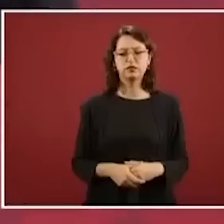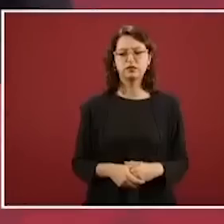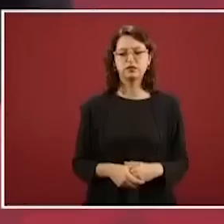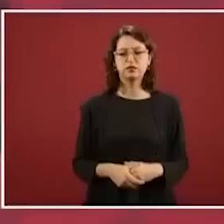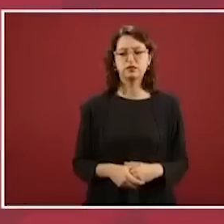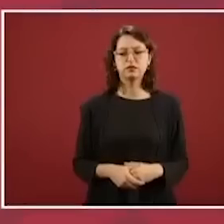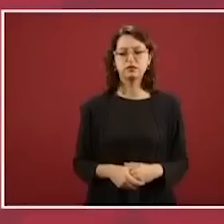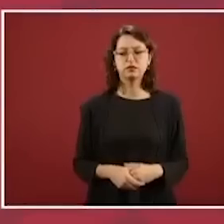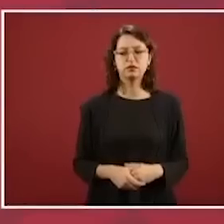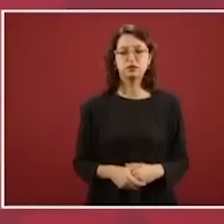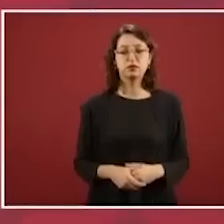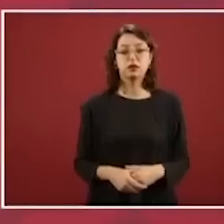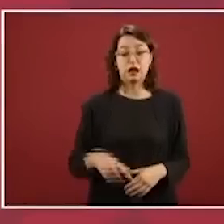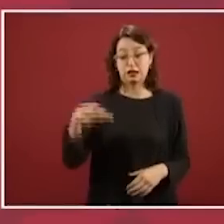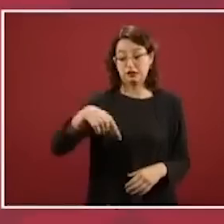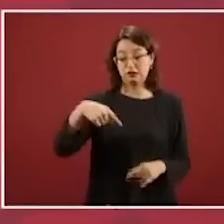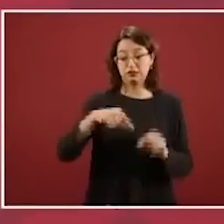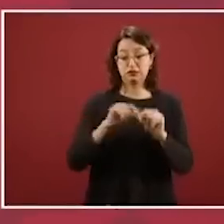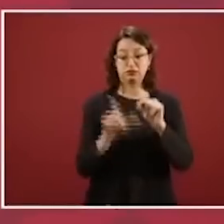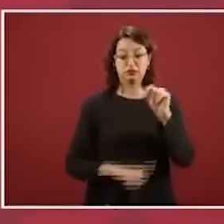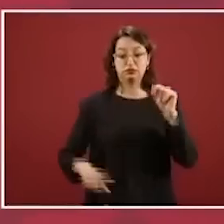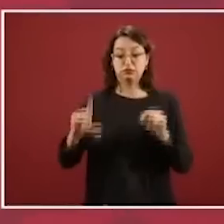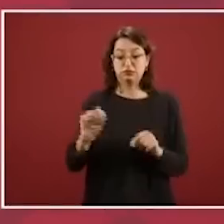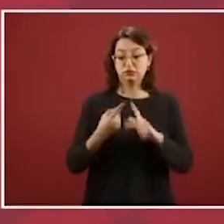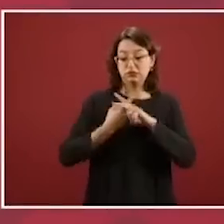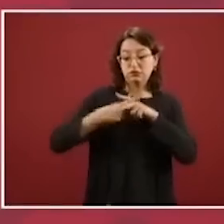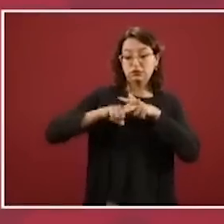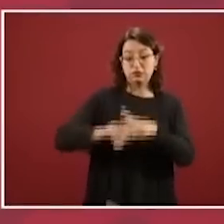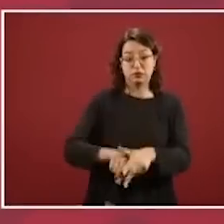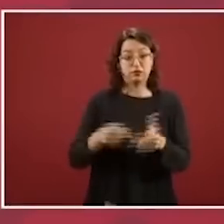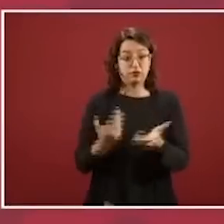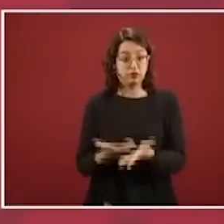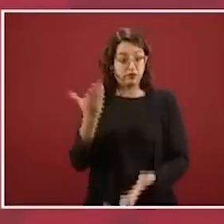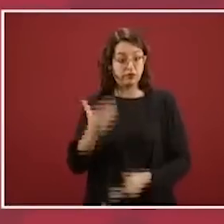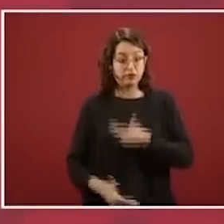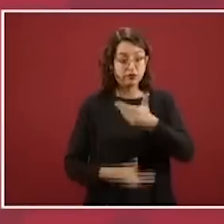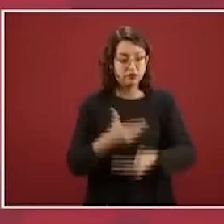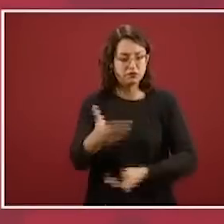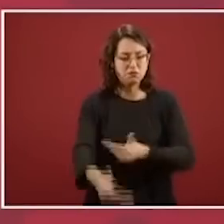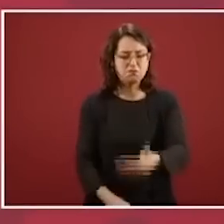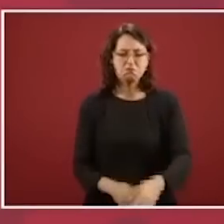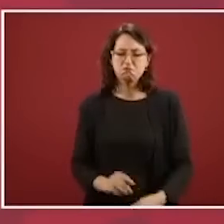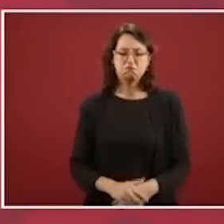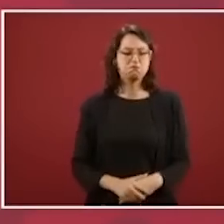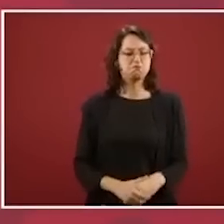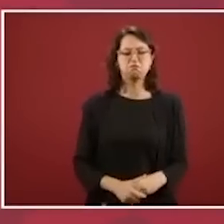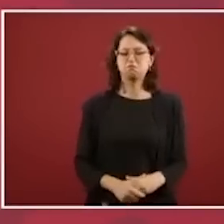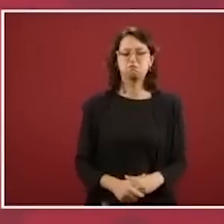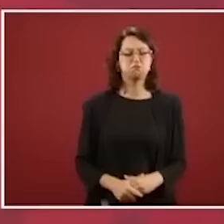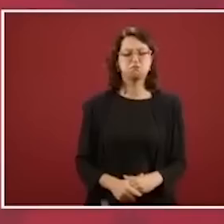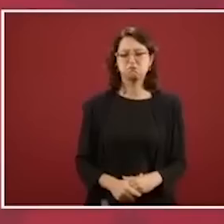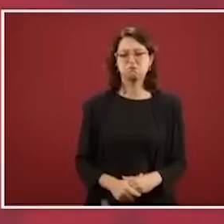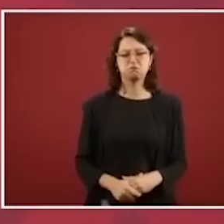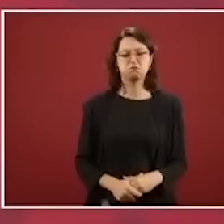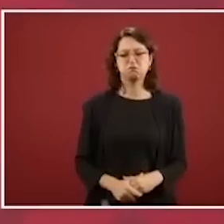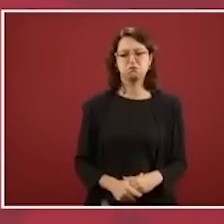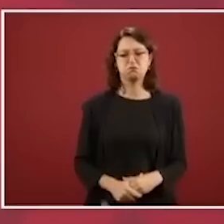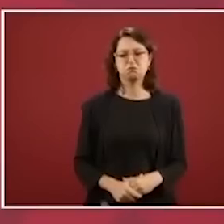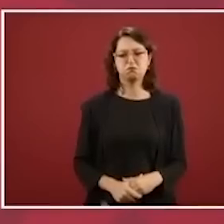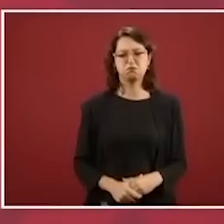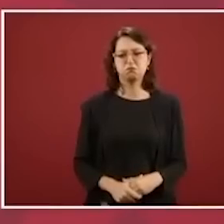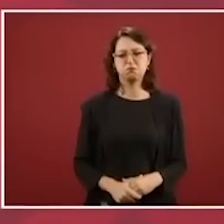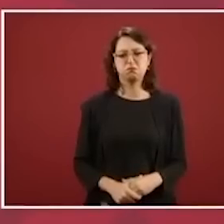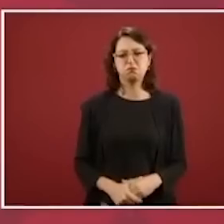iniciar procesos, ya lo dije y lo repito, no me gusta hacer